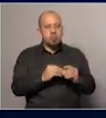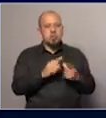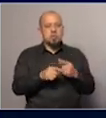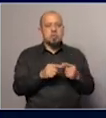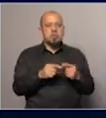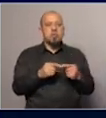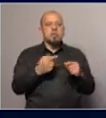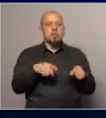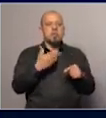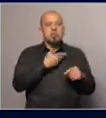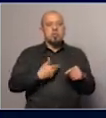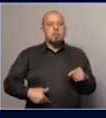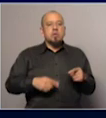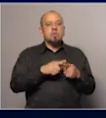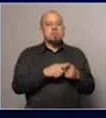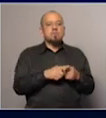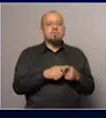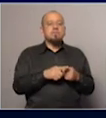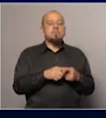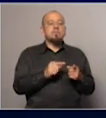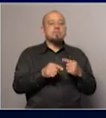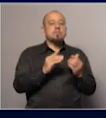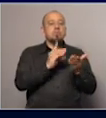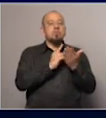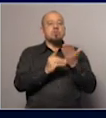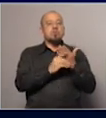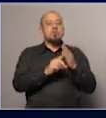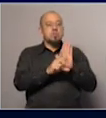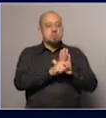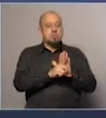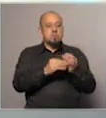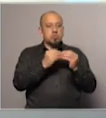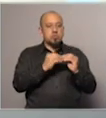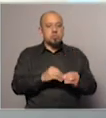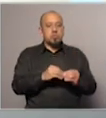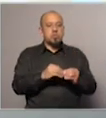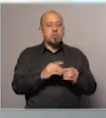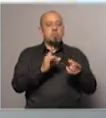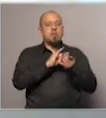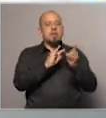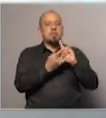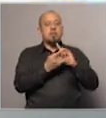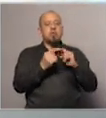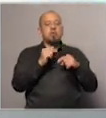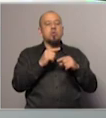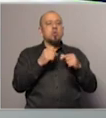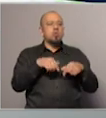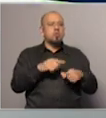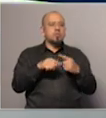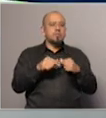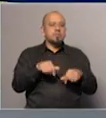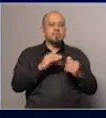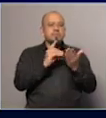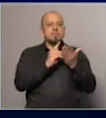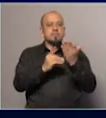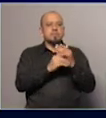iniciativa de un gobierno que presentó lo que todavía es un proyecto de ley de presupuesto ante el parlamento diciendo que uno de los énfasis de ese